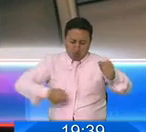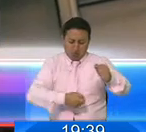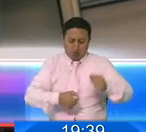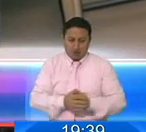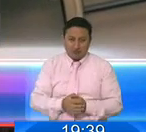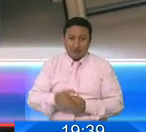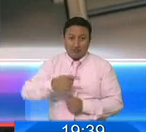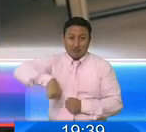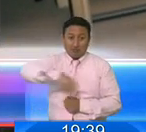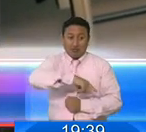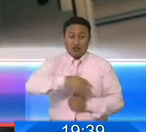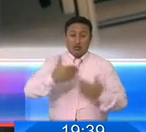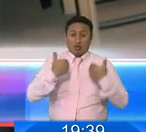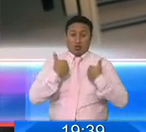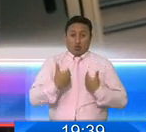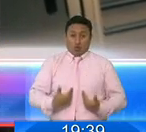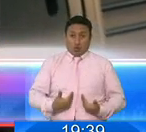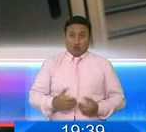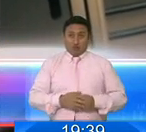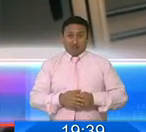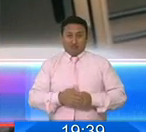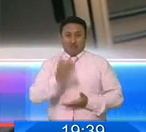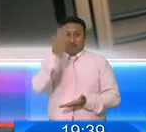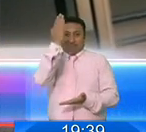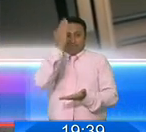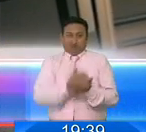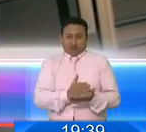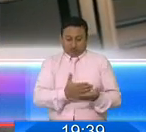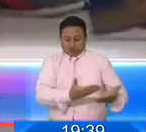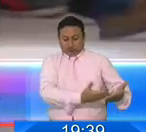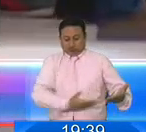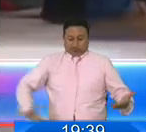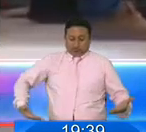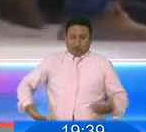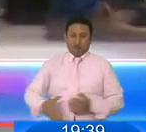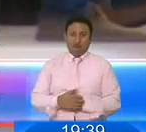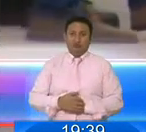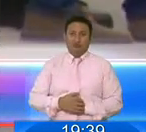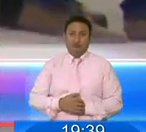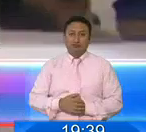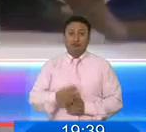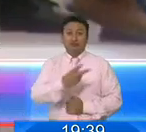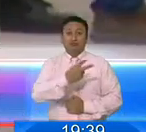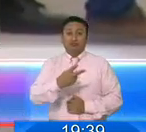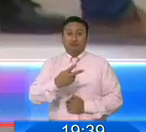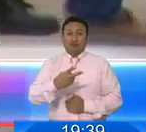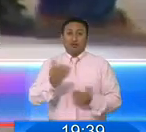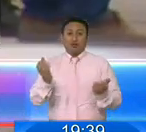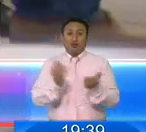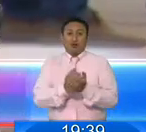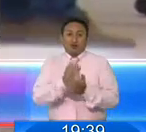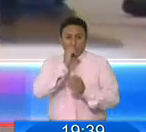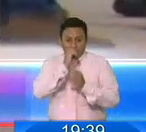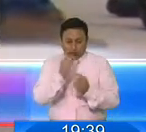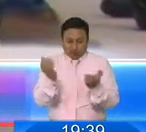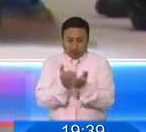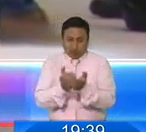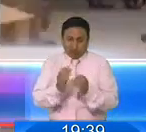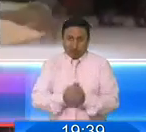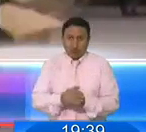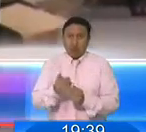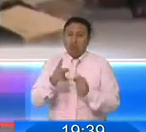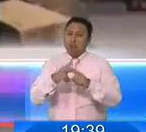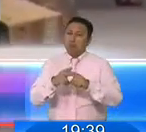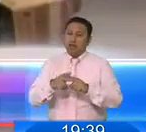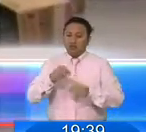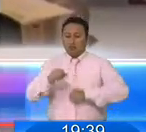decide partir en dos el cadáver del a muerto las partes en fundas de basura pidió prestado un triciclo